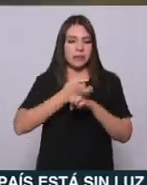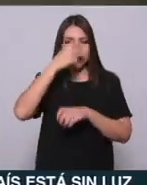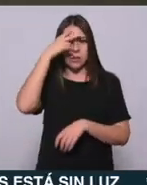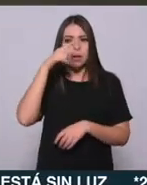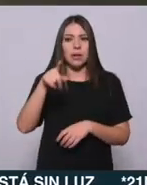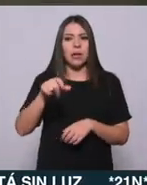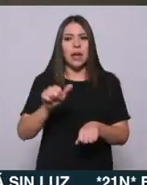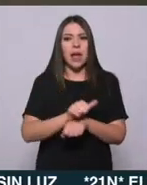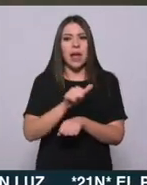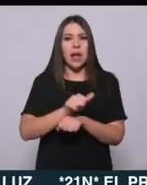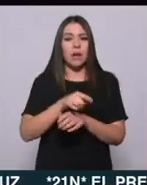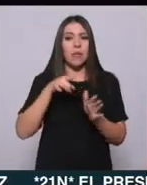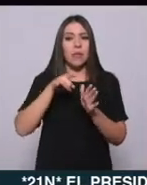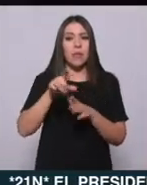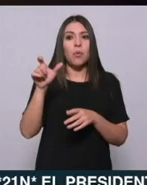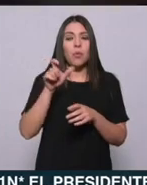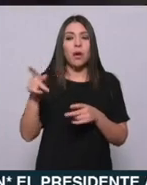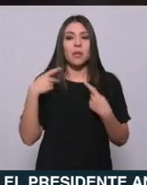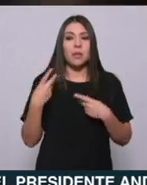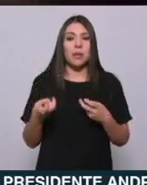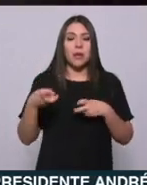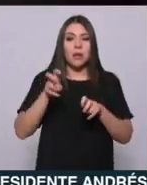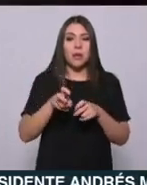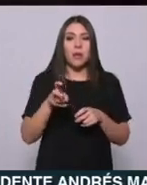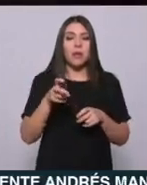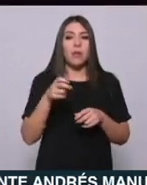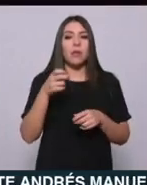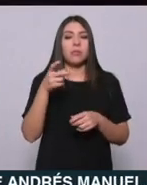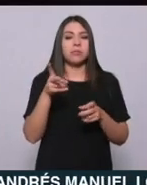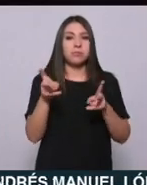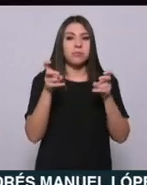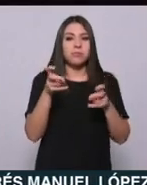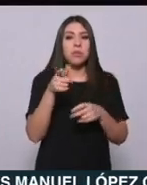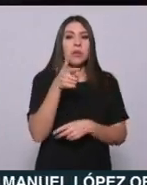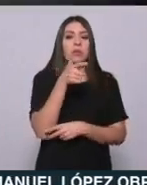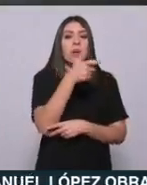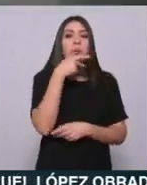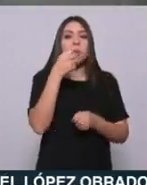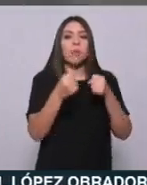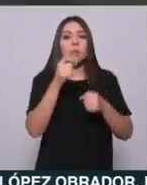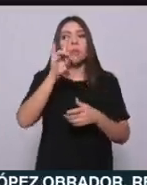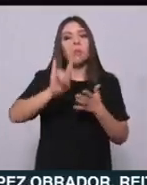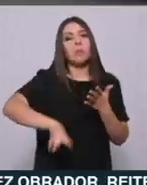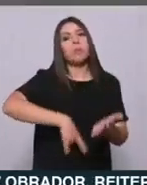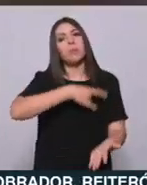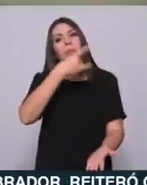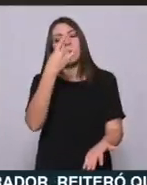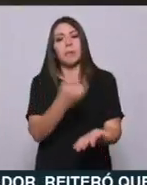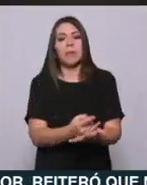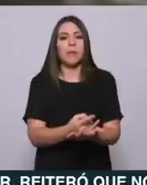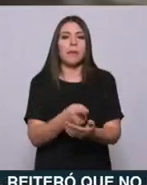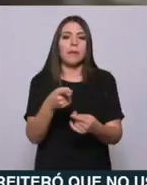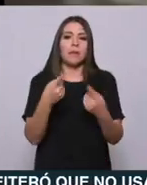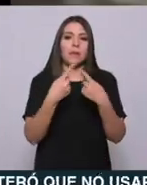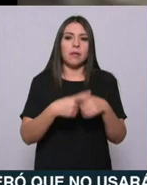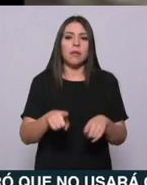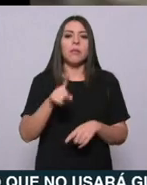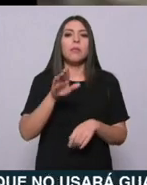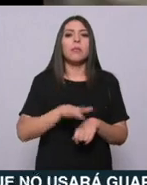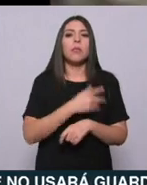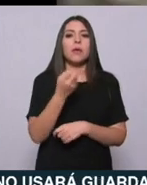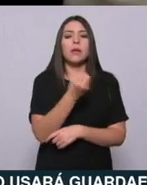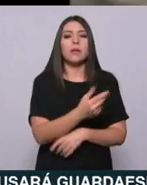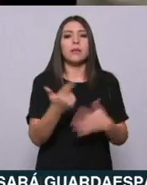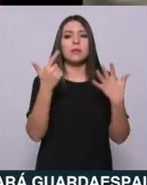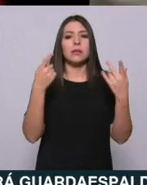volcó durante un asalto cuando los delincuentes le dispararon al conductor. Ahí, el final fue uno muy distinto, pues fallecieron